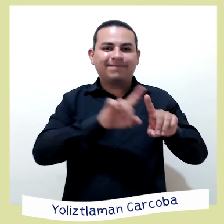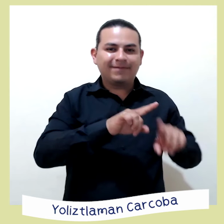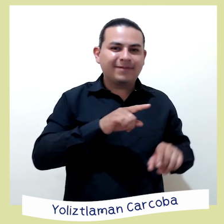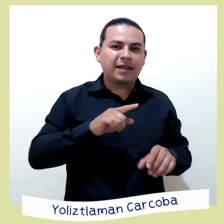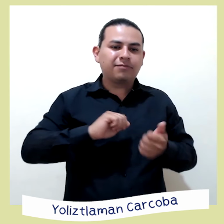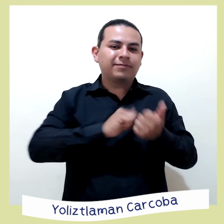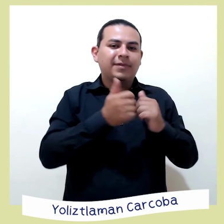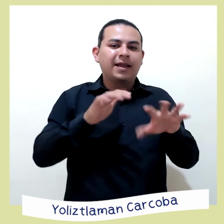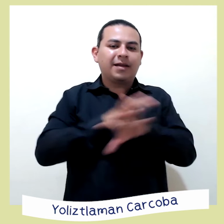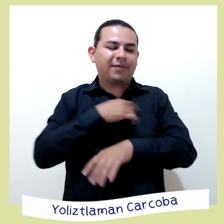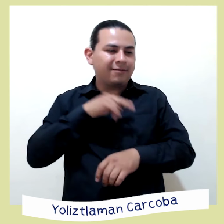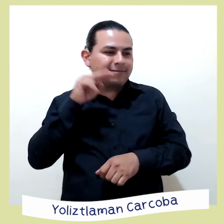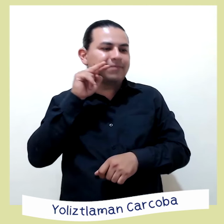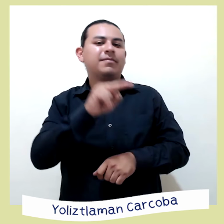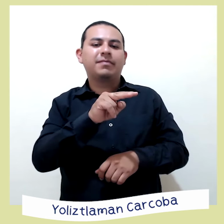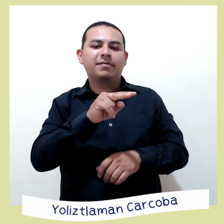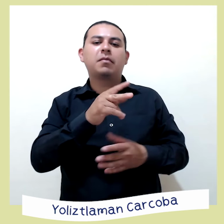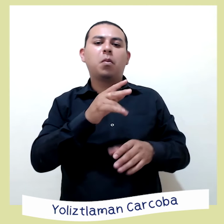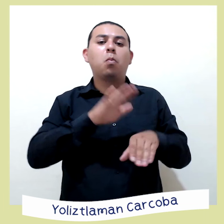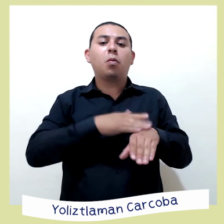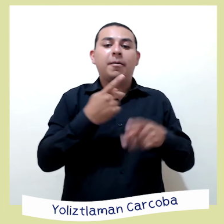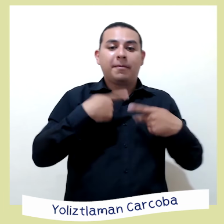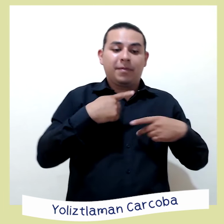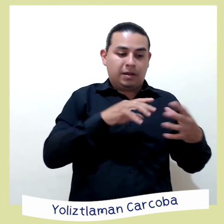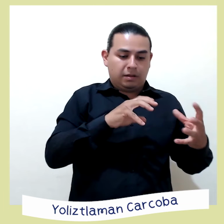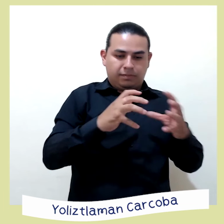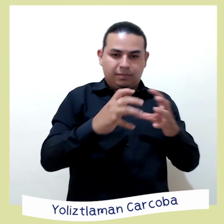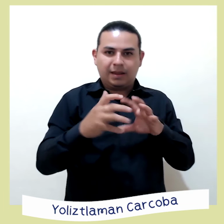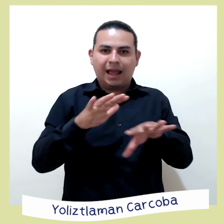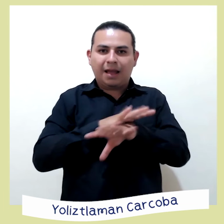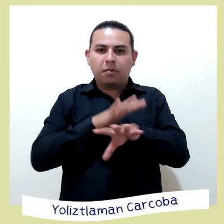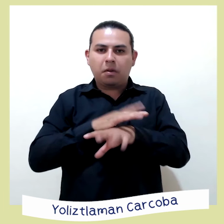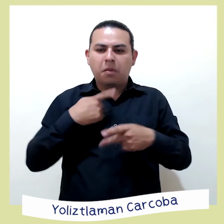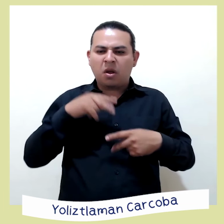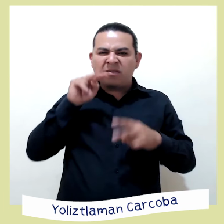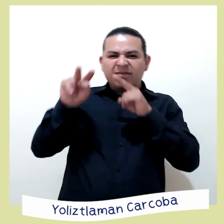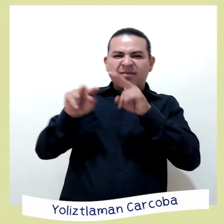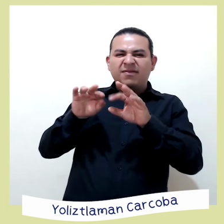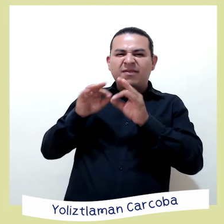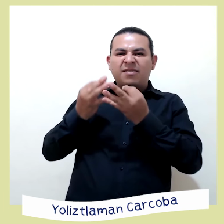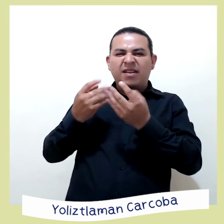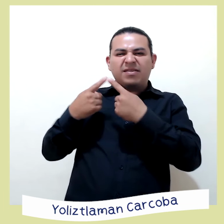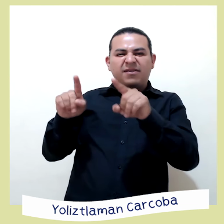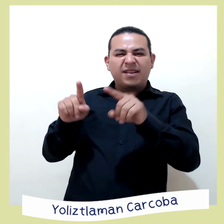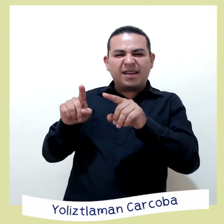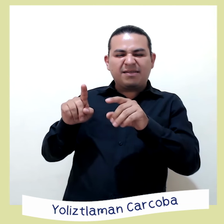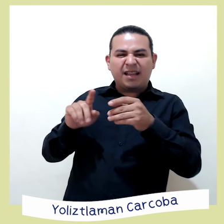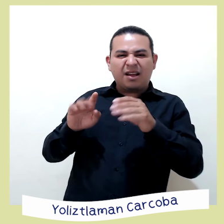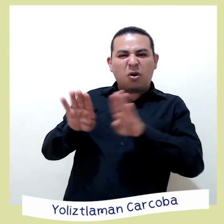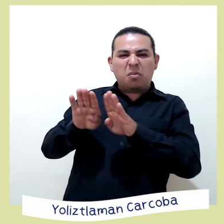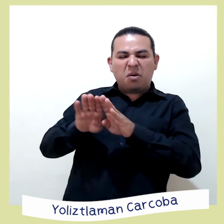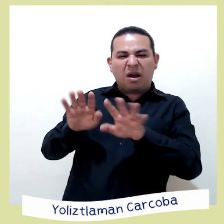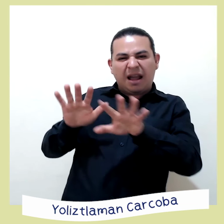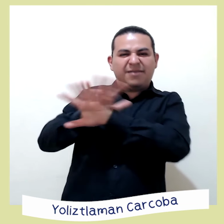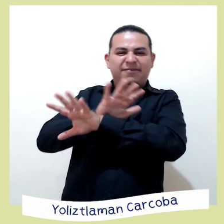esas visiones del imaginario social es únicamente la forma más primigenia de exclusión